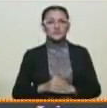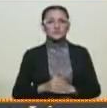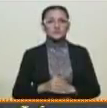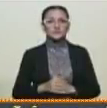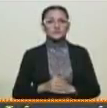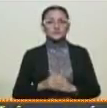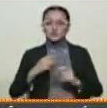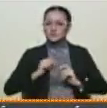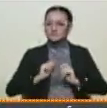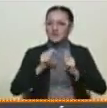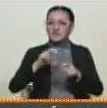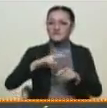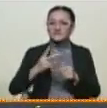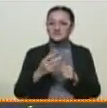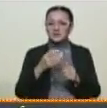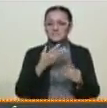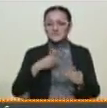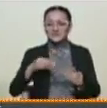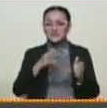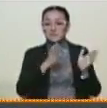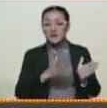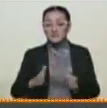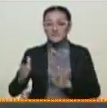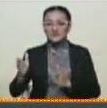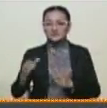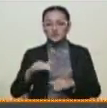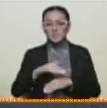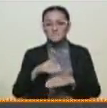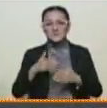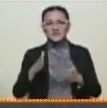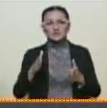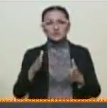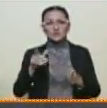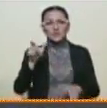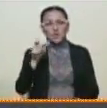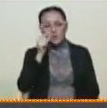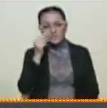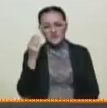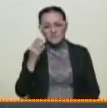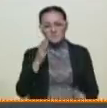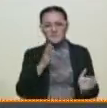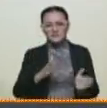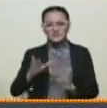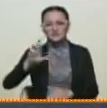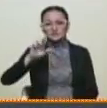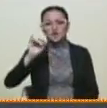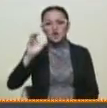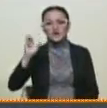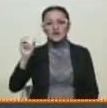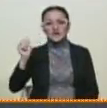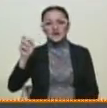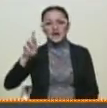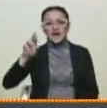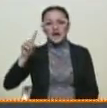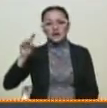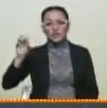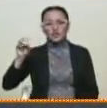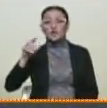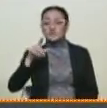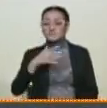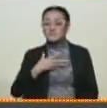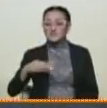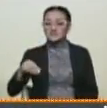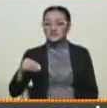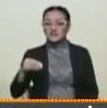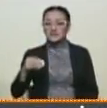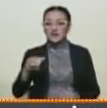designado al vicepresidente de Planificación, ministro de Planificación, Ricardo Menéndez, como presidente